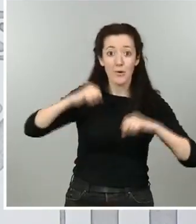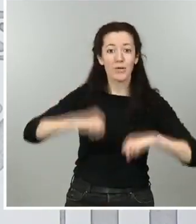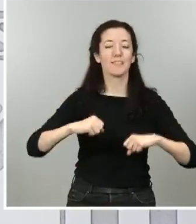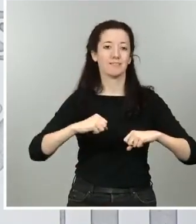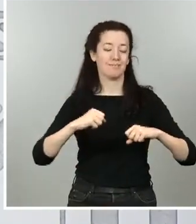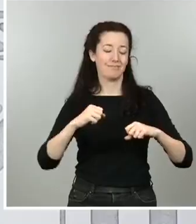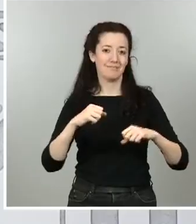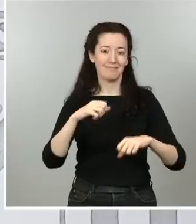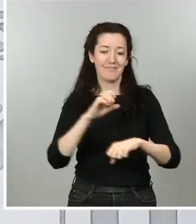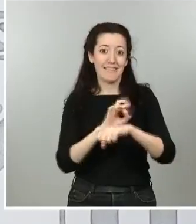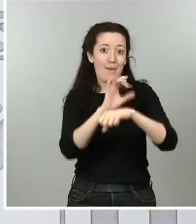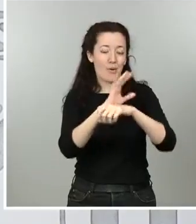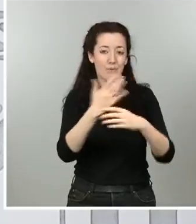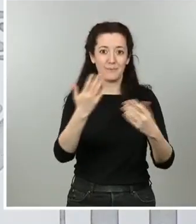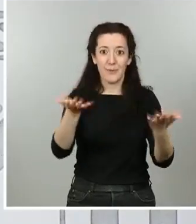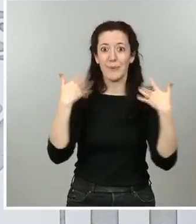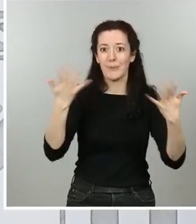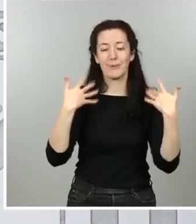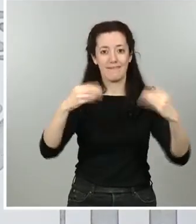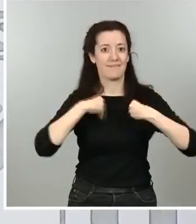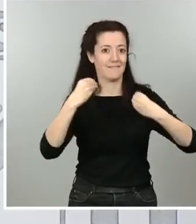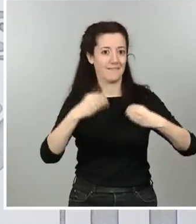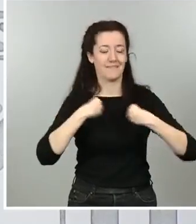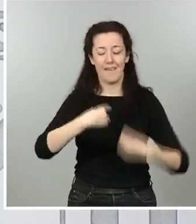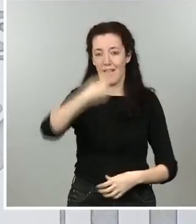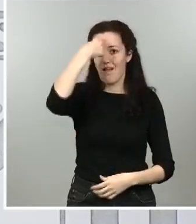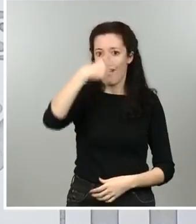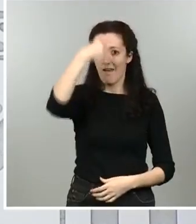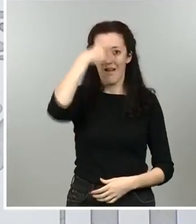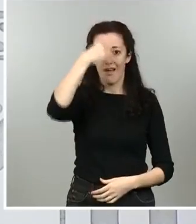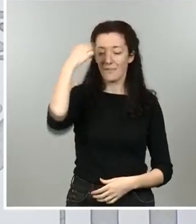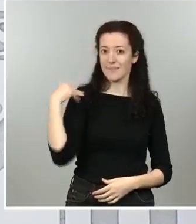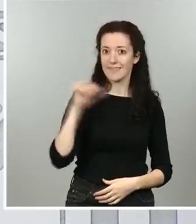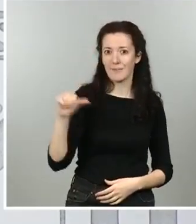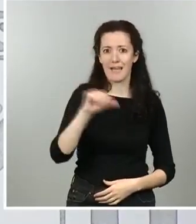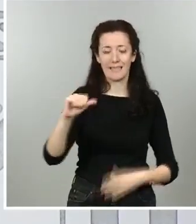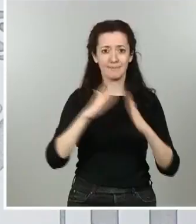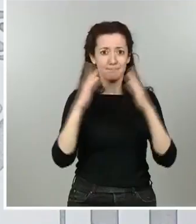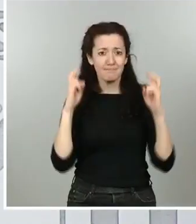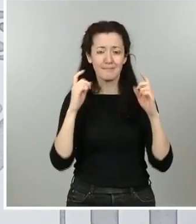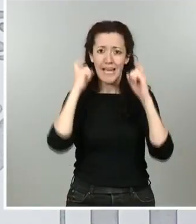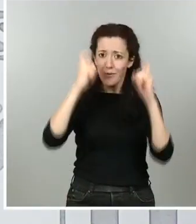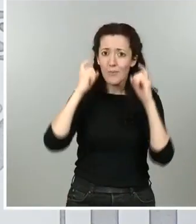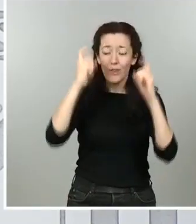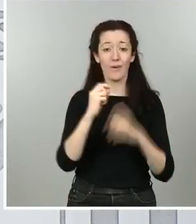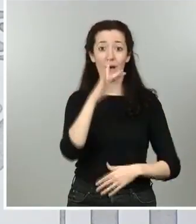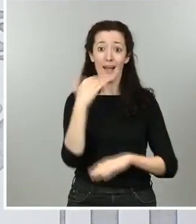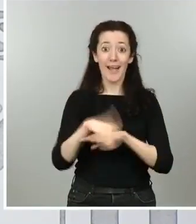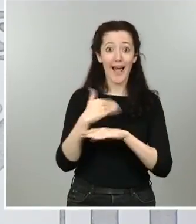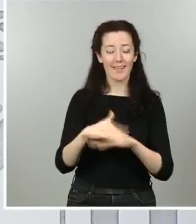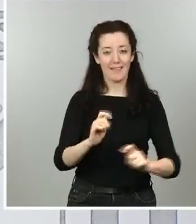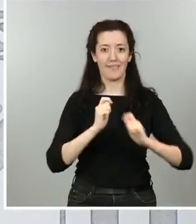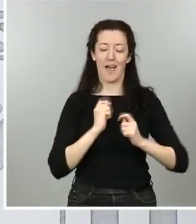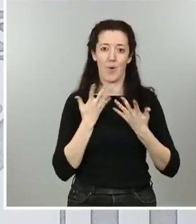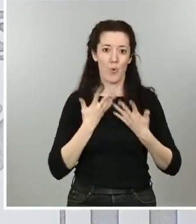que merecido, tras tantas semanas de confinamiento y de esfuerzo. La enfermedad no ha sido todavía derrotada